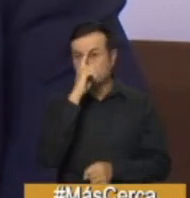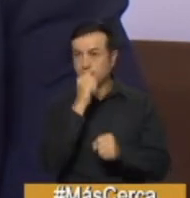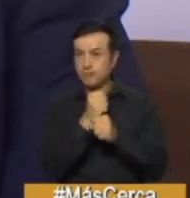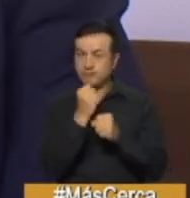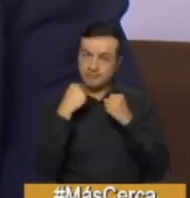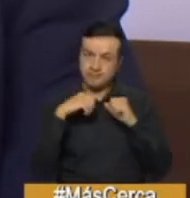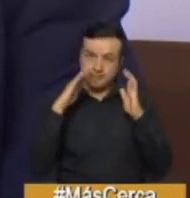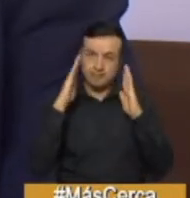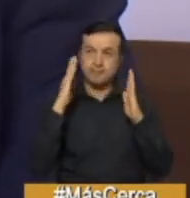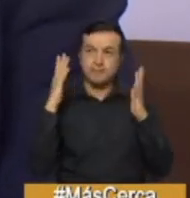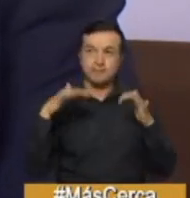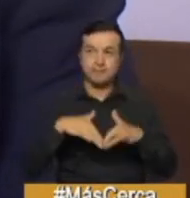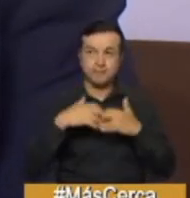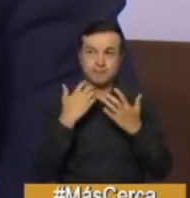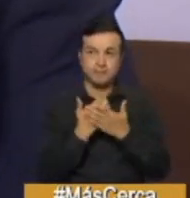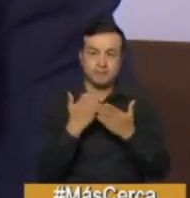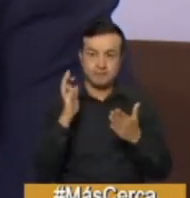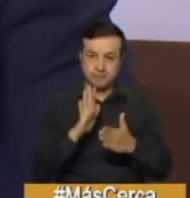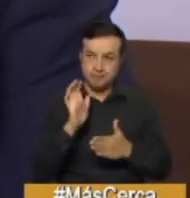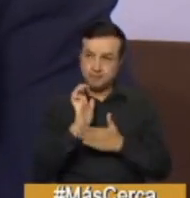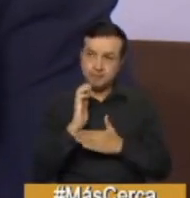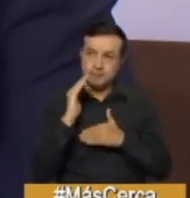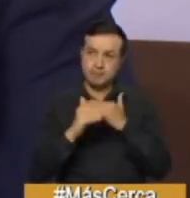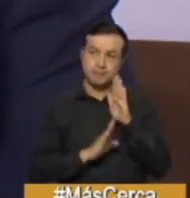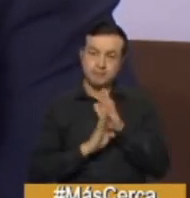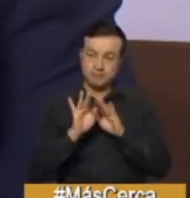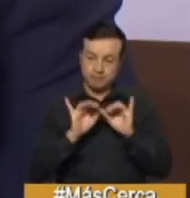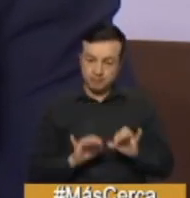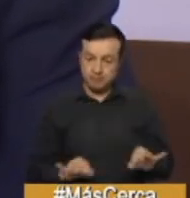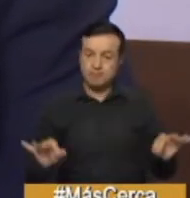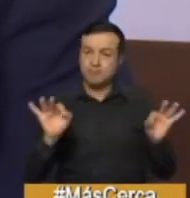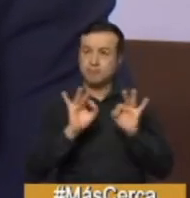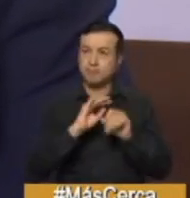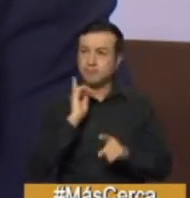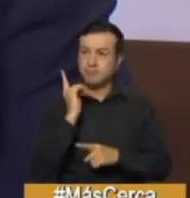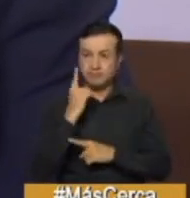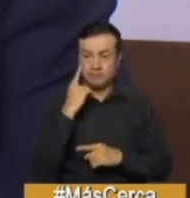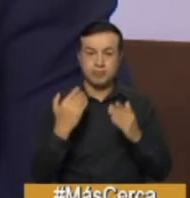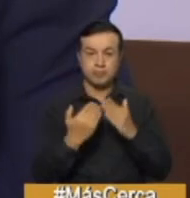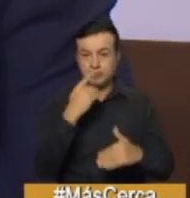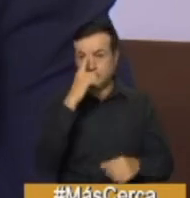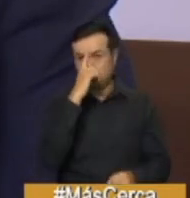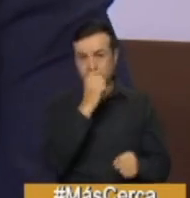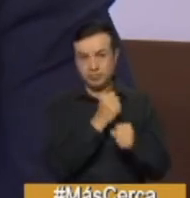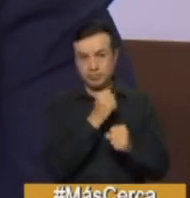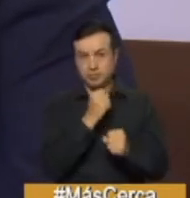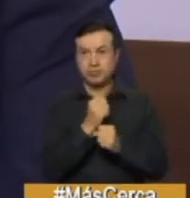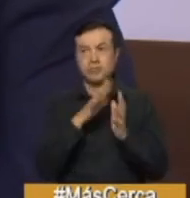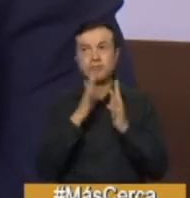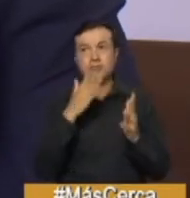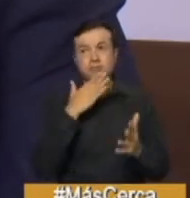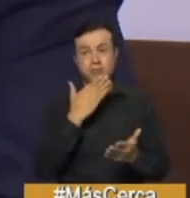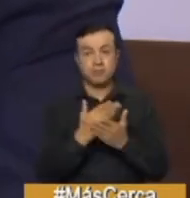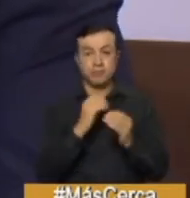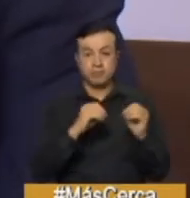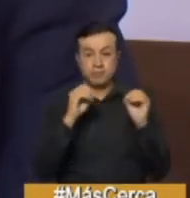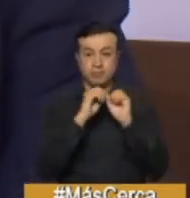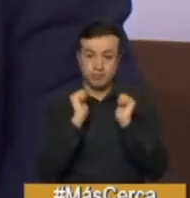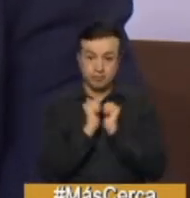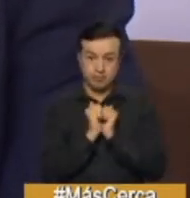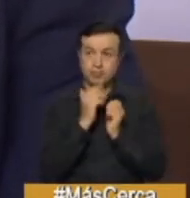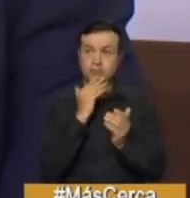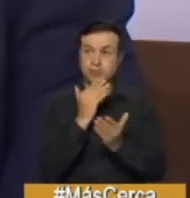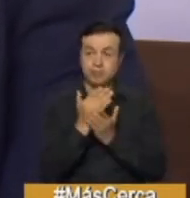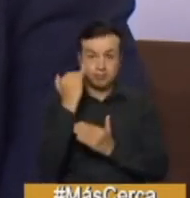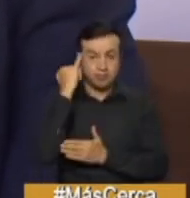para generar una reactivación económica del país que va a determinar indudablemente en nuevas plazas de empleo agradecer también a más cerca a carla tú